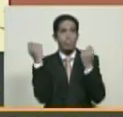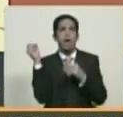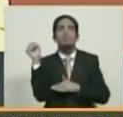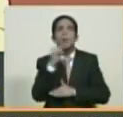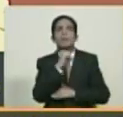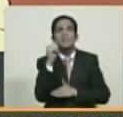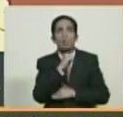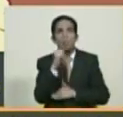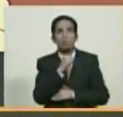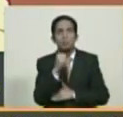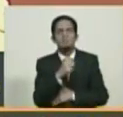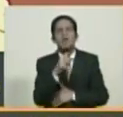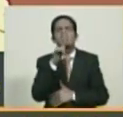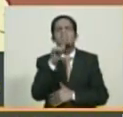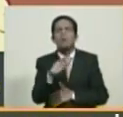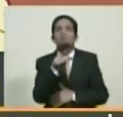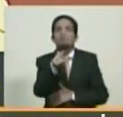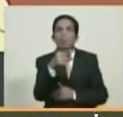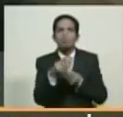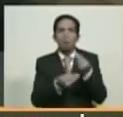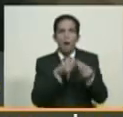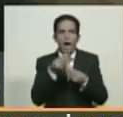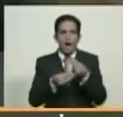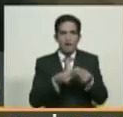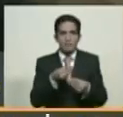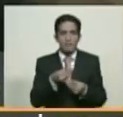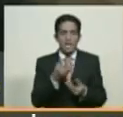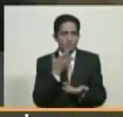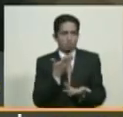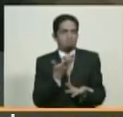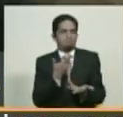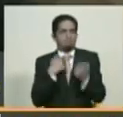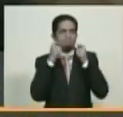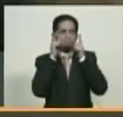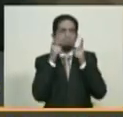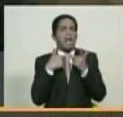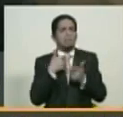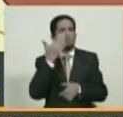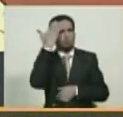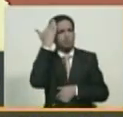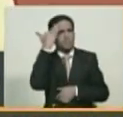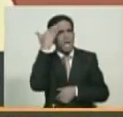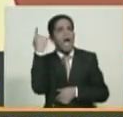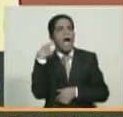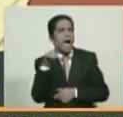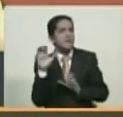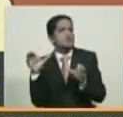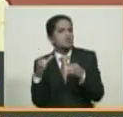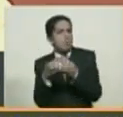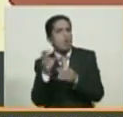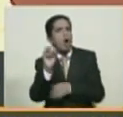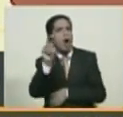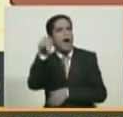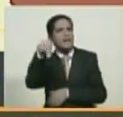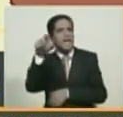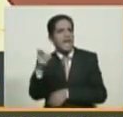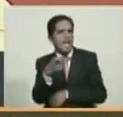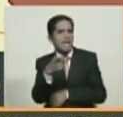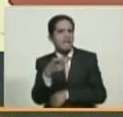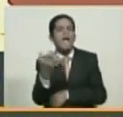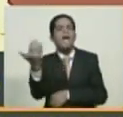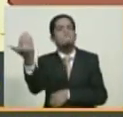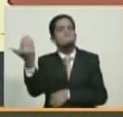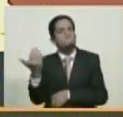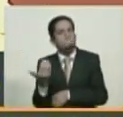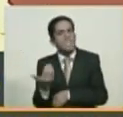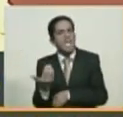denuncia espantosa que tú estás haciendo, ciertamente no me extrañaría porque sé de la existencia de organizaciones no gubernamentales que vienen a llevarse a los